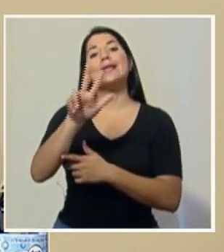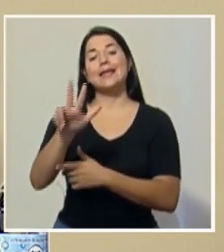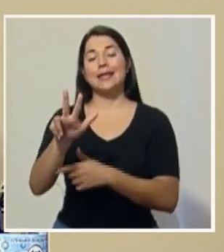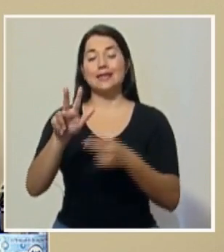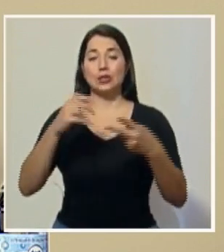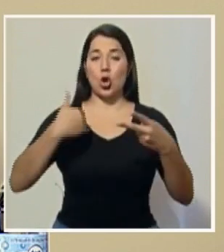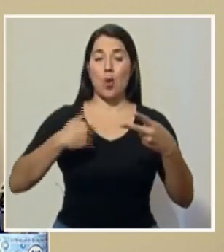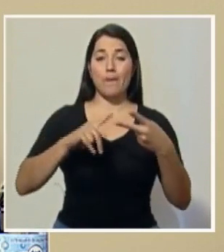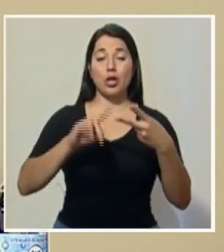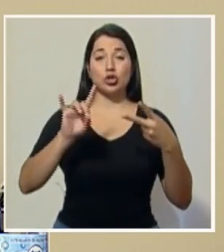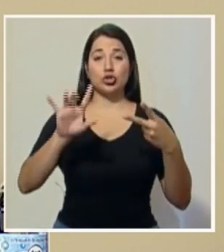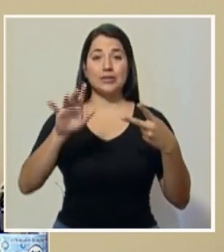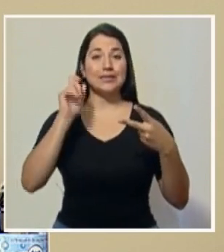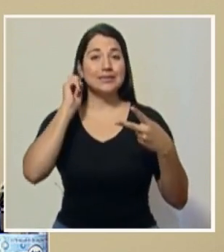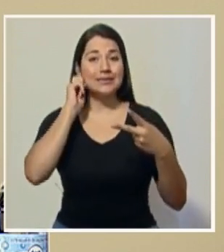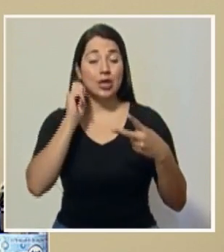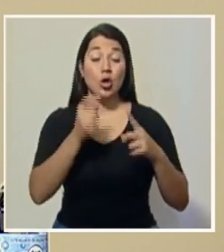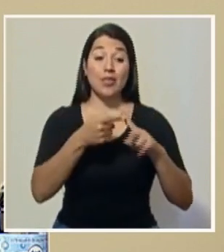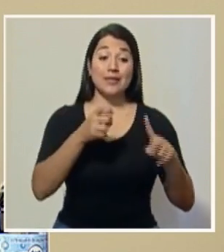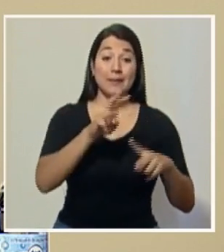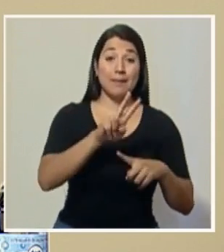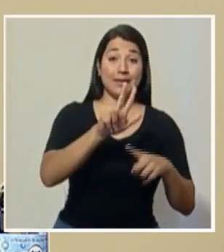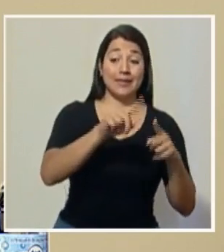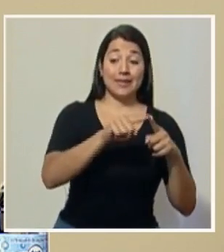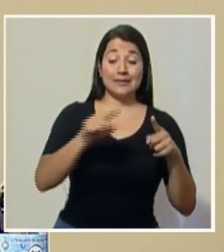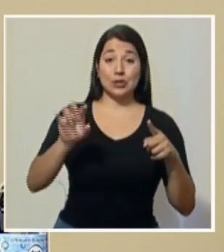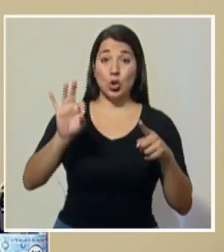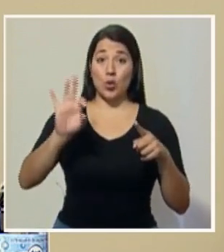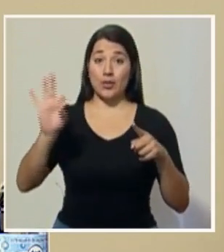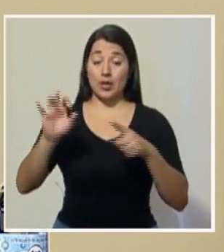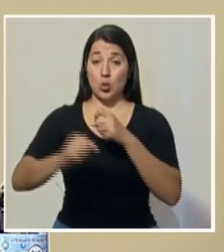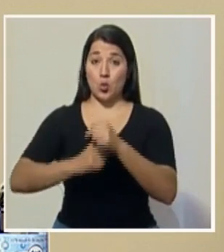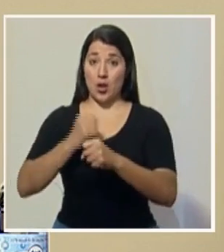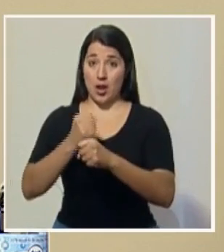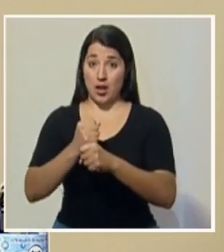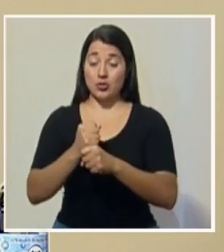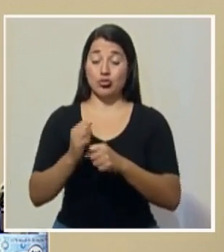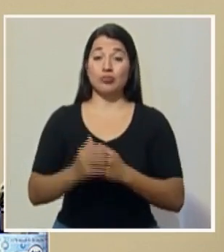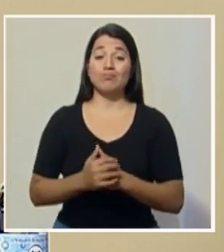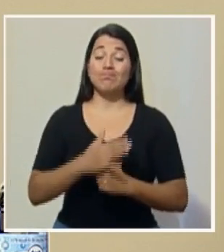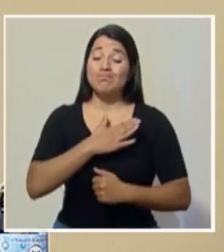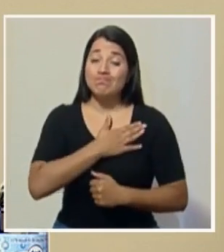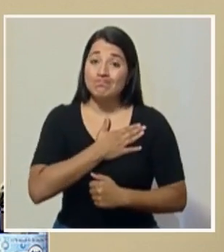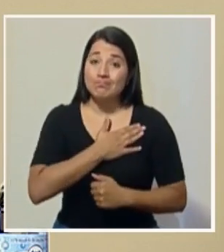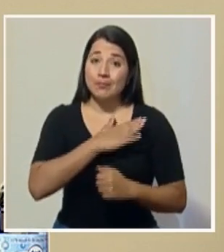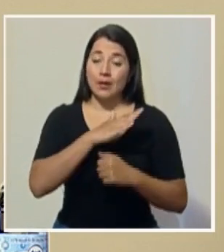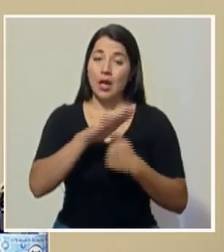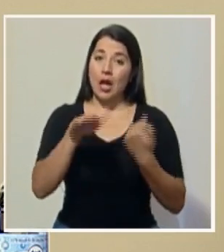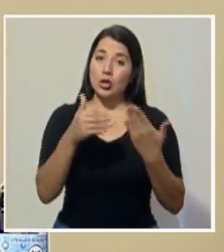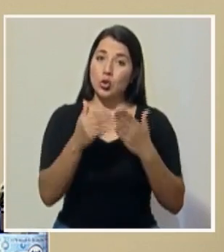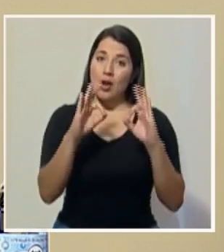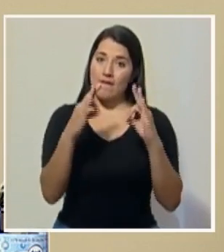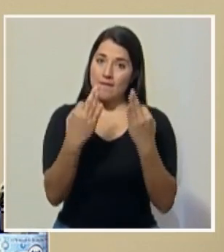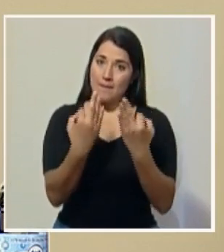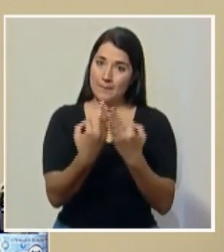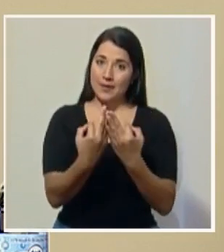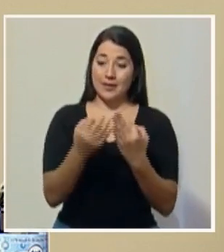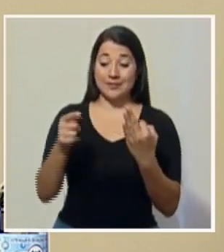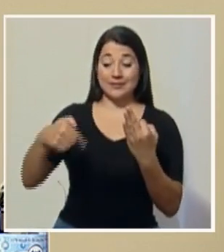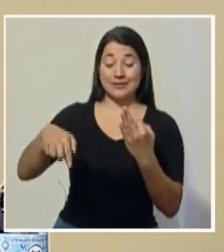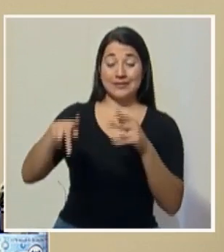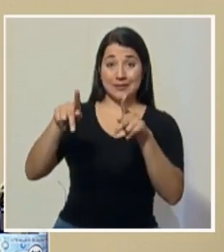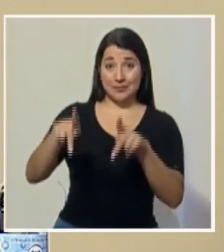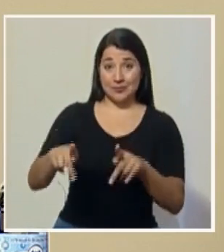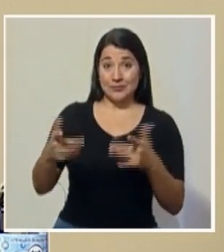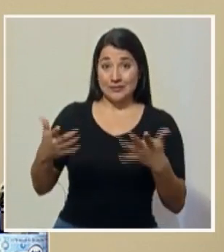han rondado desde los 23 hasta los 99 años. Y nuestro más sentido pésame a todos los familiares de estas personas que